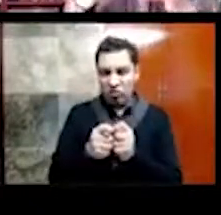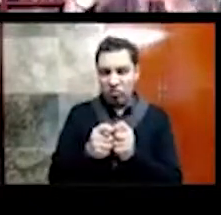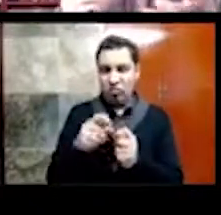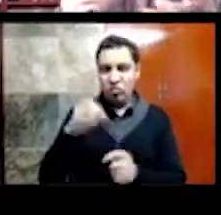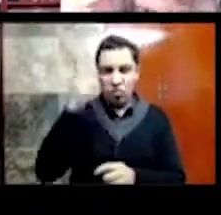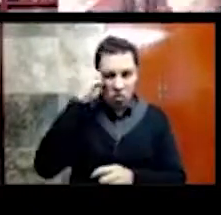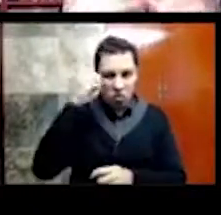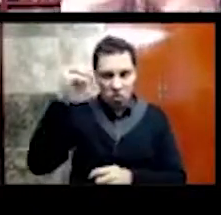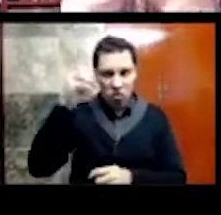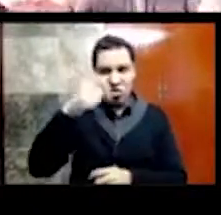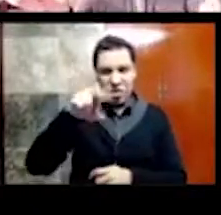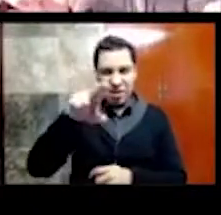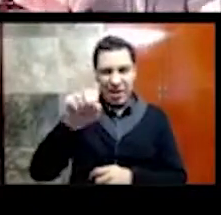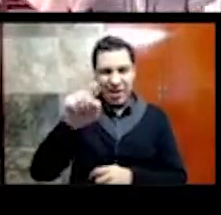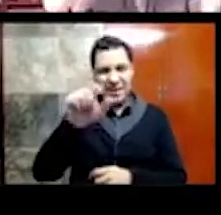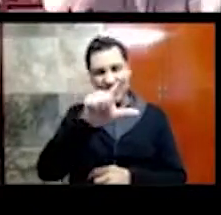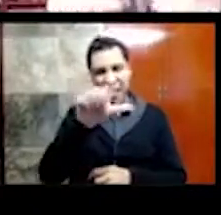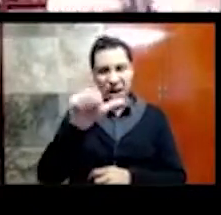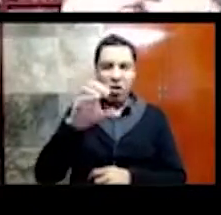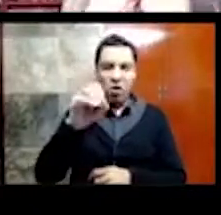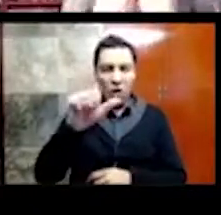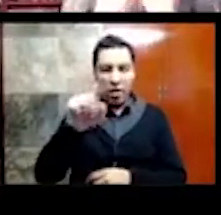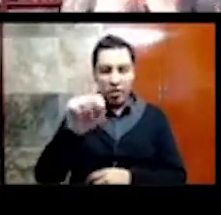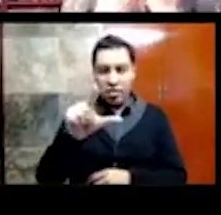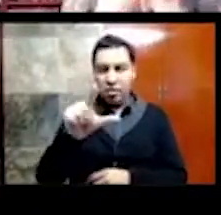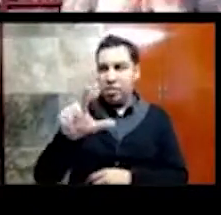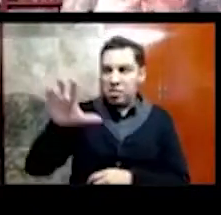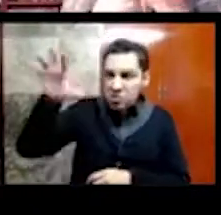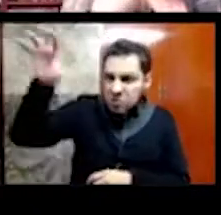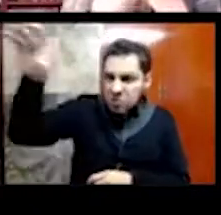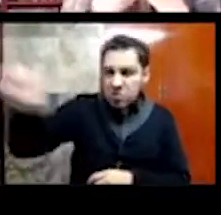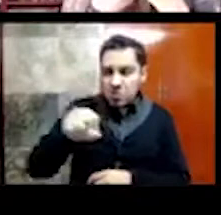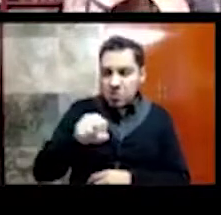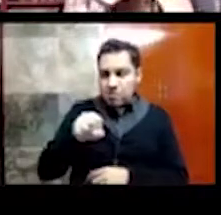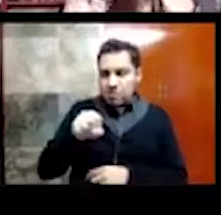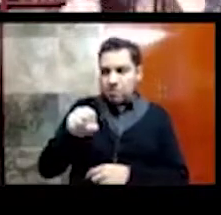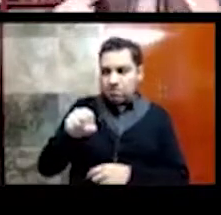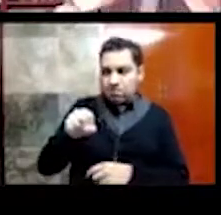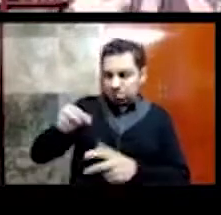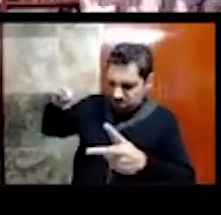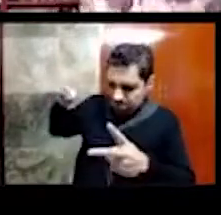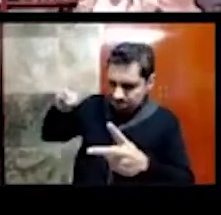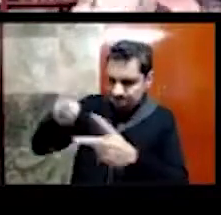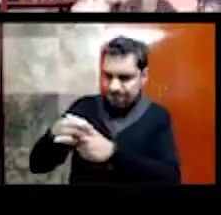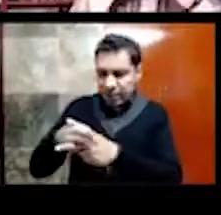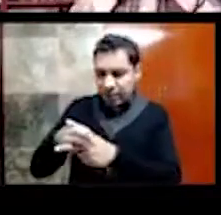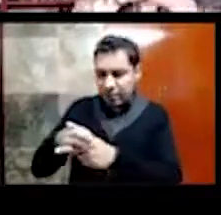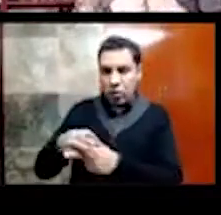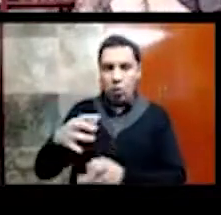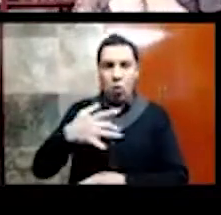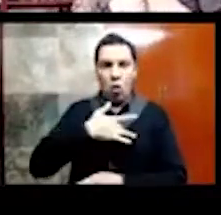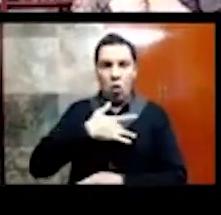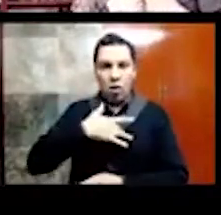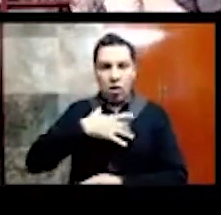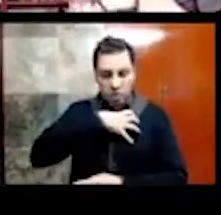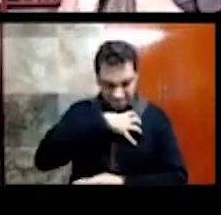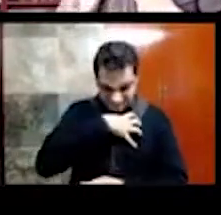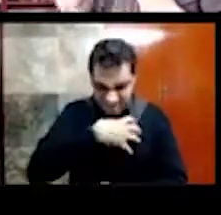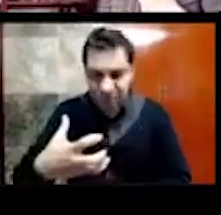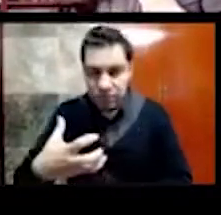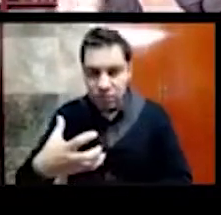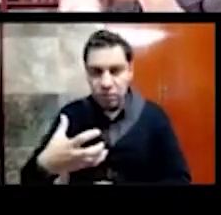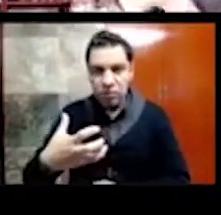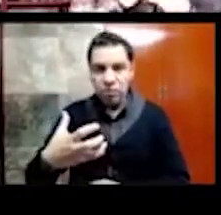Ese corazón, el hijo de Malinal Xochitl, es ni más ni menos que Cópil. Y el corazón de Cópil, extraído,